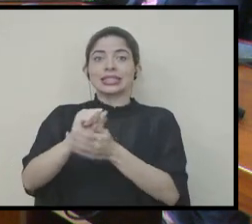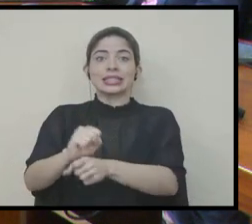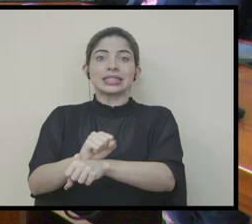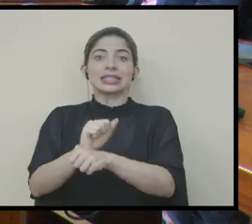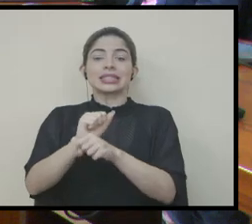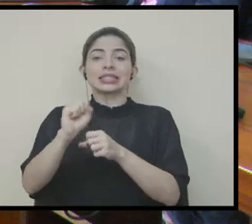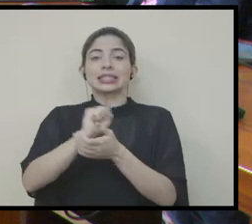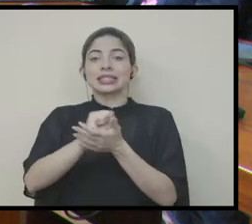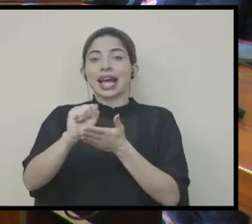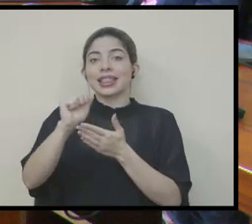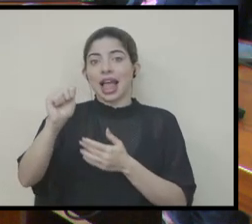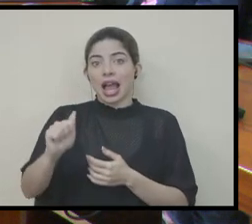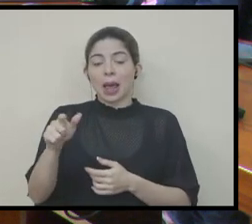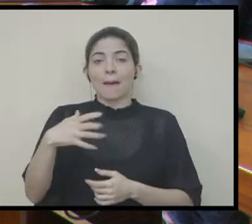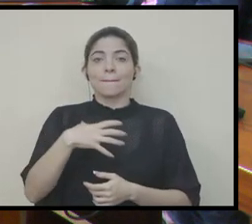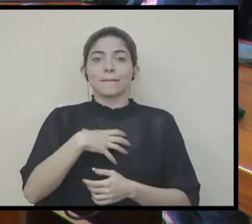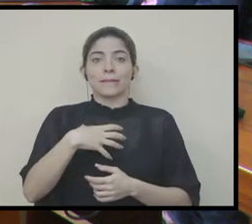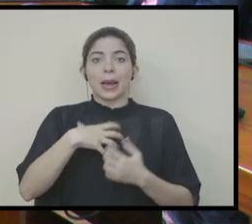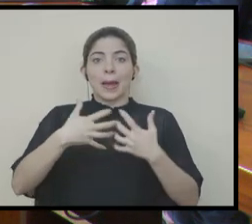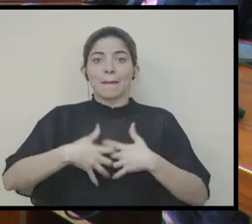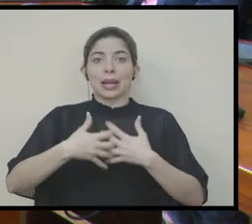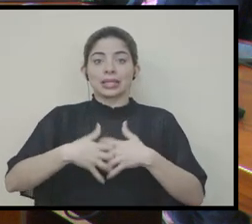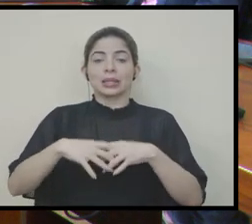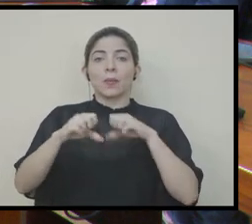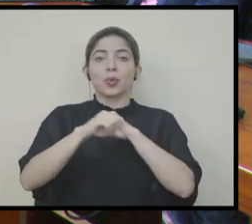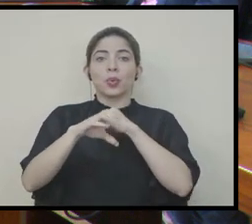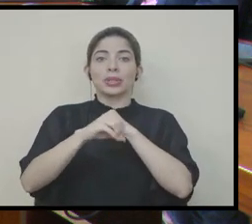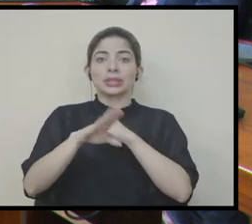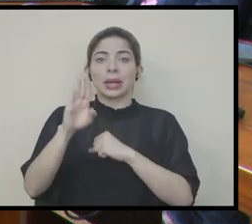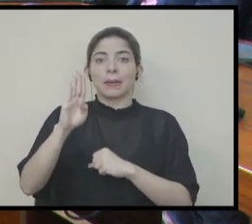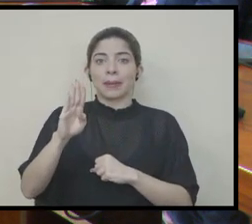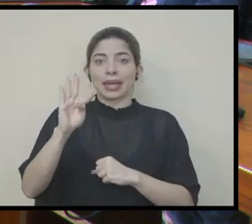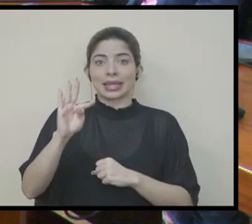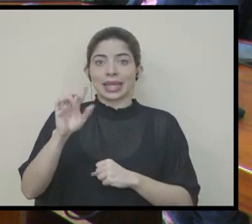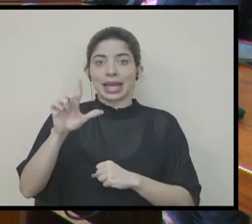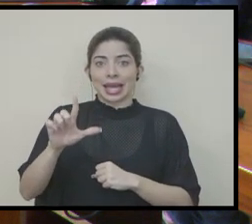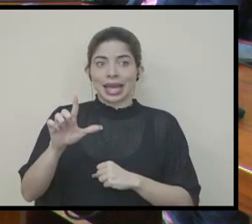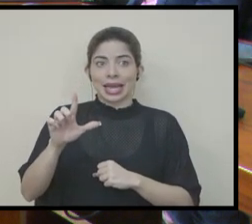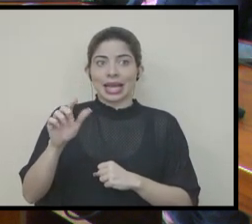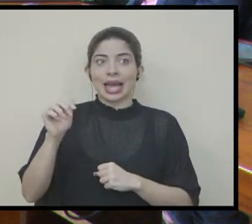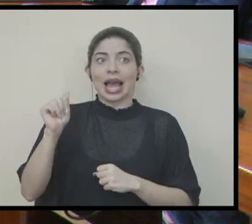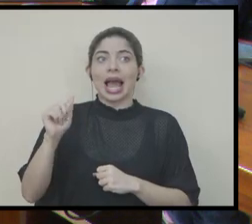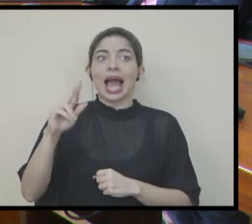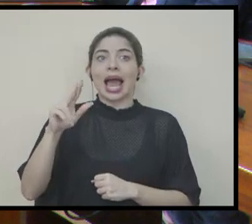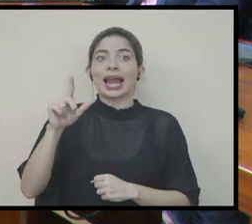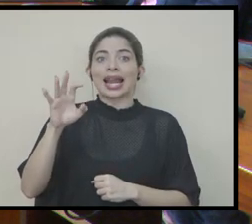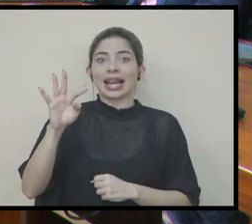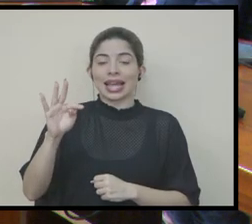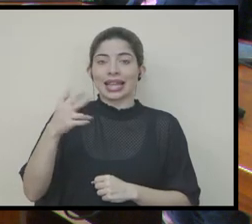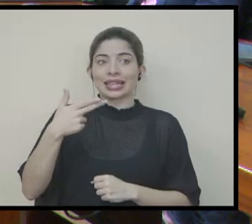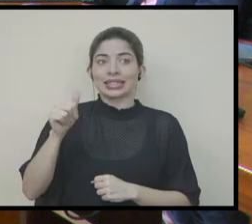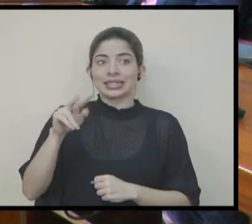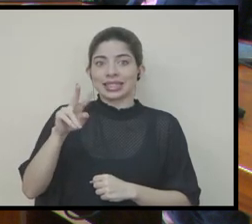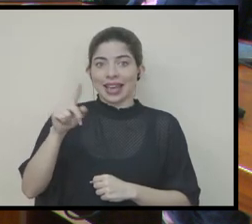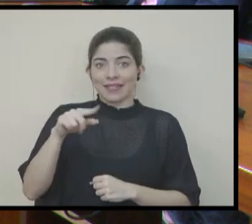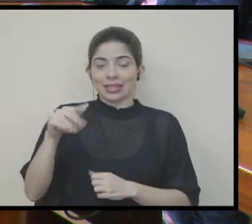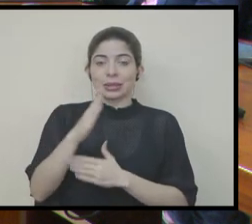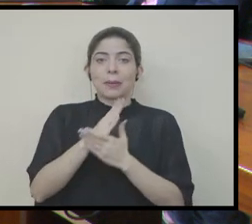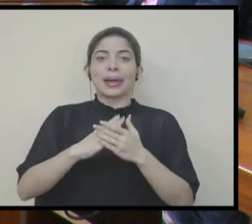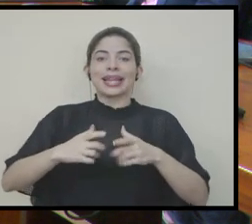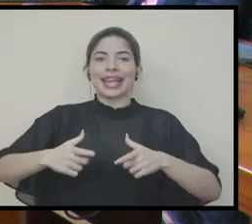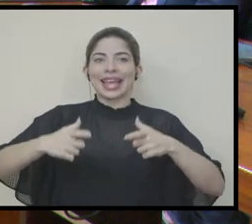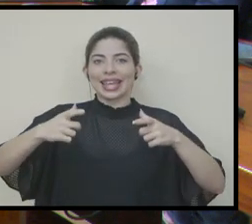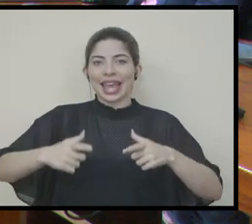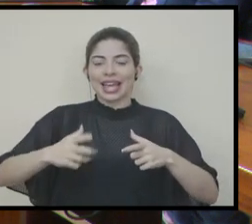es propietario de la empresa Publicidad BTL. Nos acompaña Arlet Chávez, de Queques de Antaño, con su